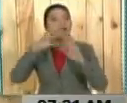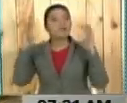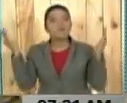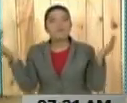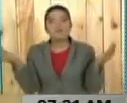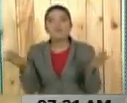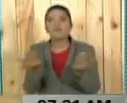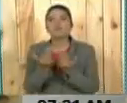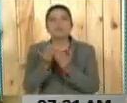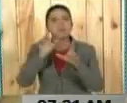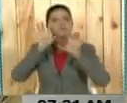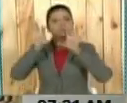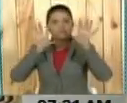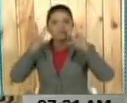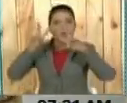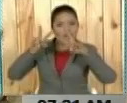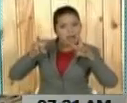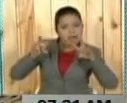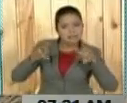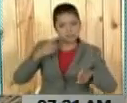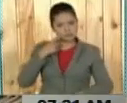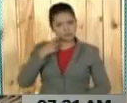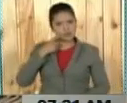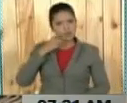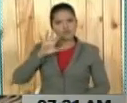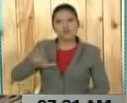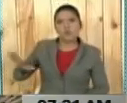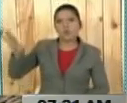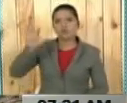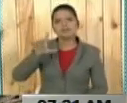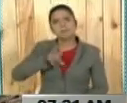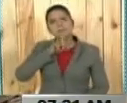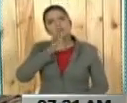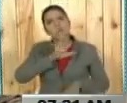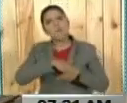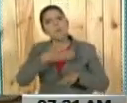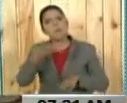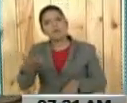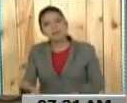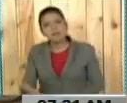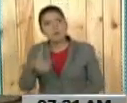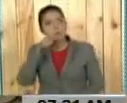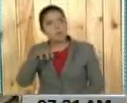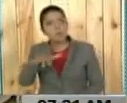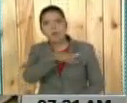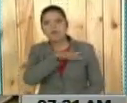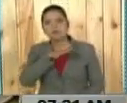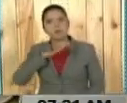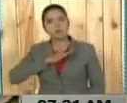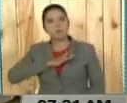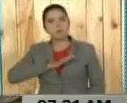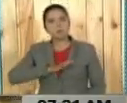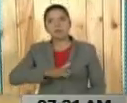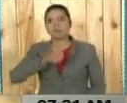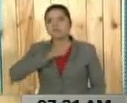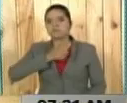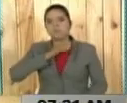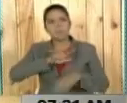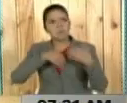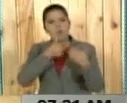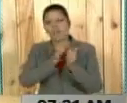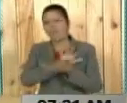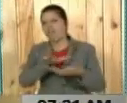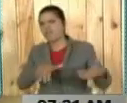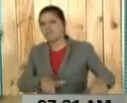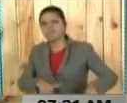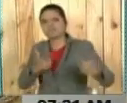entero y los analistas y los sociólogos y los apocalípticos se pregunta por qué no ha llegado la confrontación violenta, por qué no ha llegado